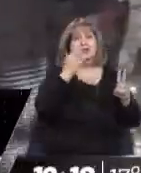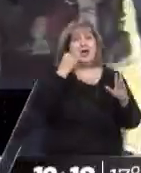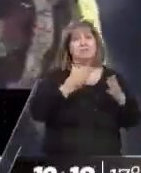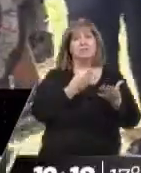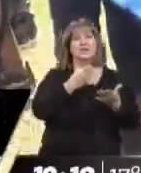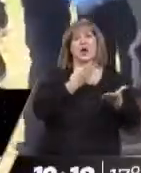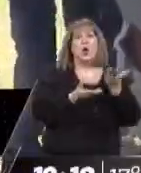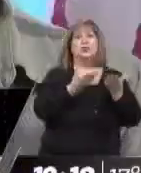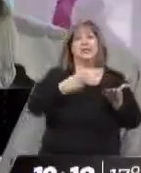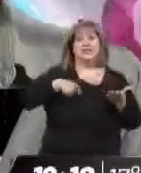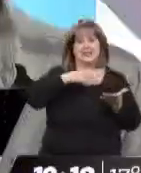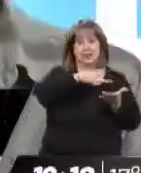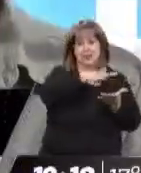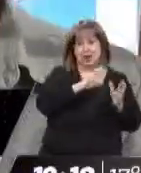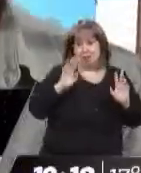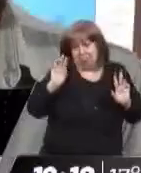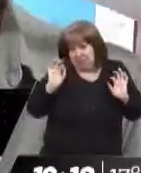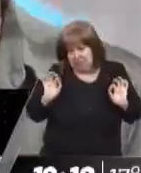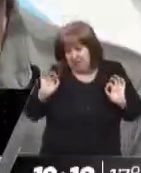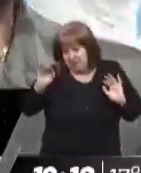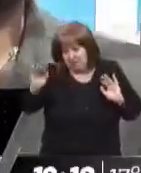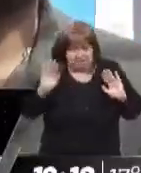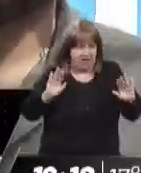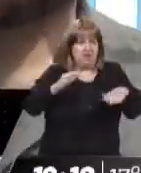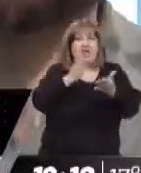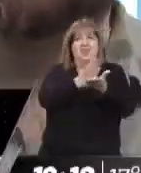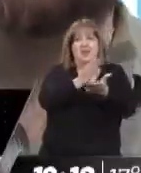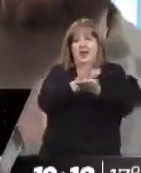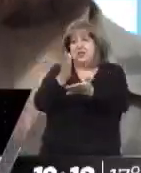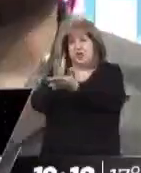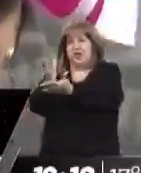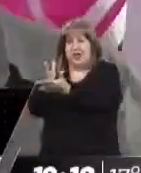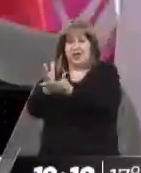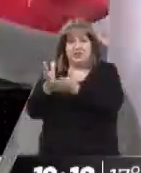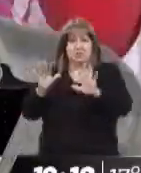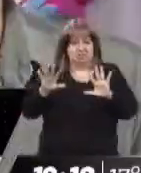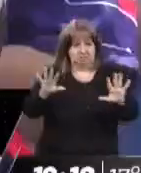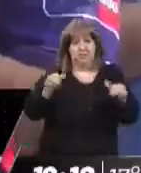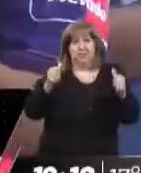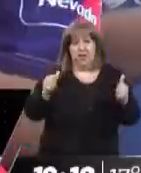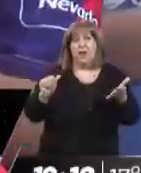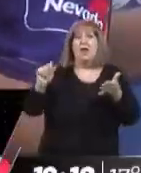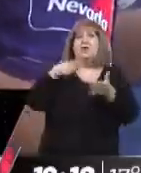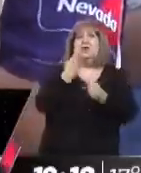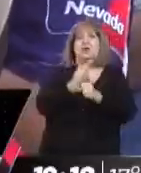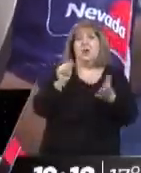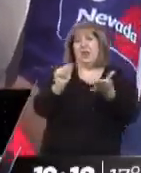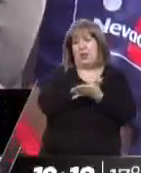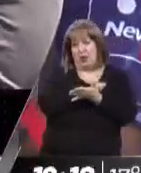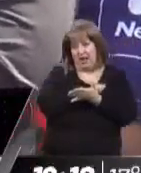política y la justicia social. Eso entendemos que es un piso de derechos que nadie se puede atrever a querer borrarlo de la historia del pueblo